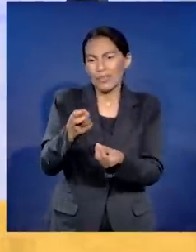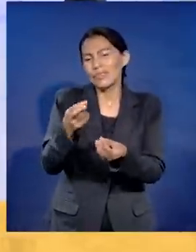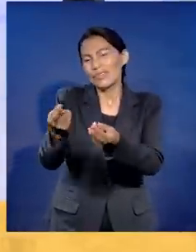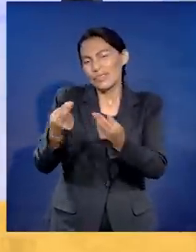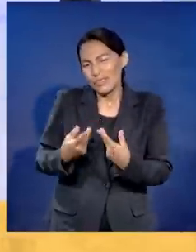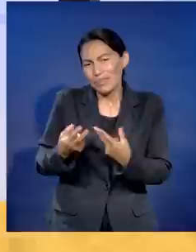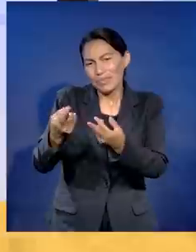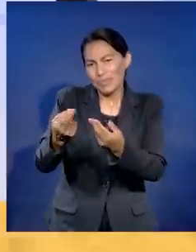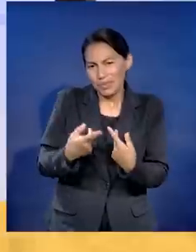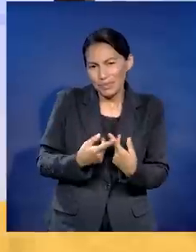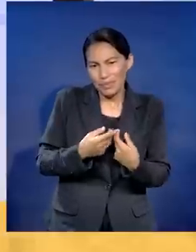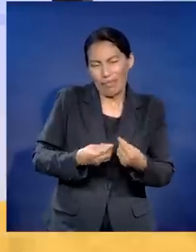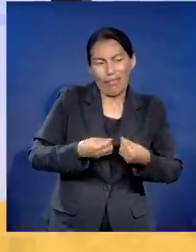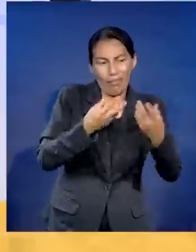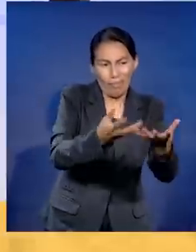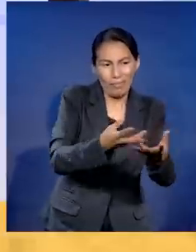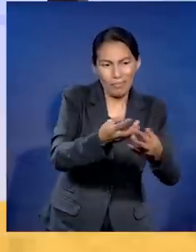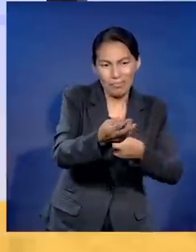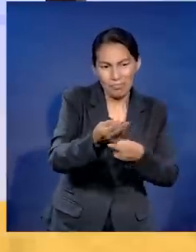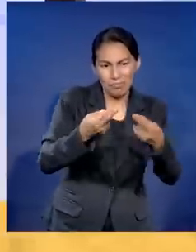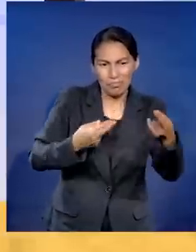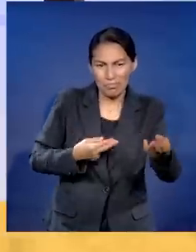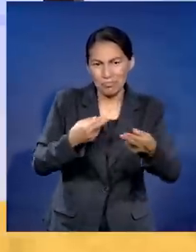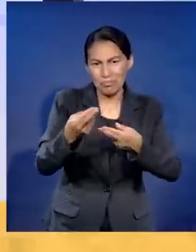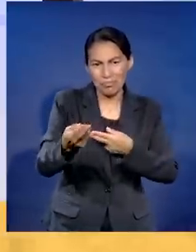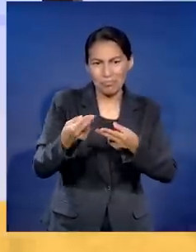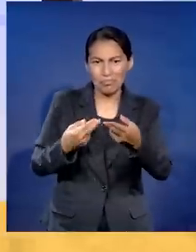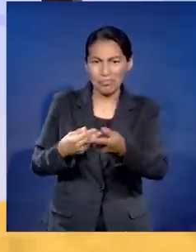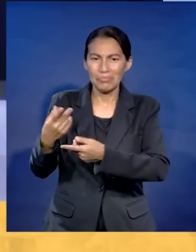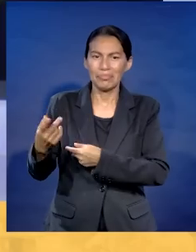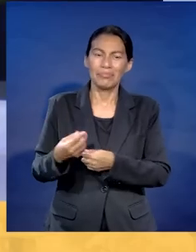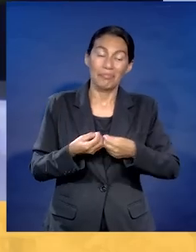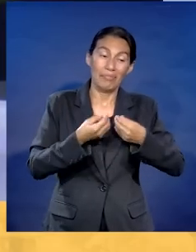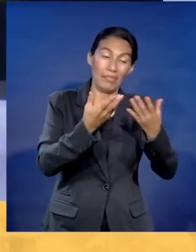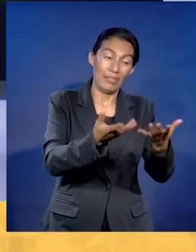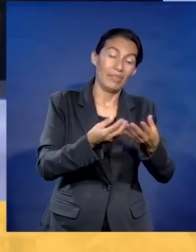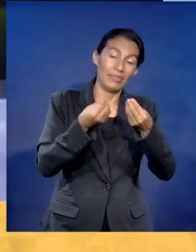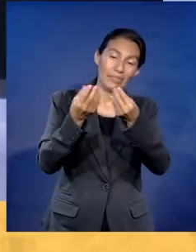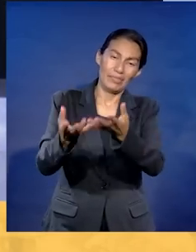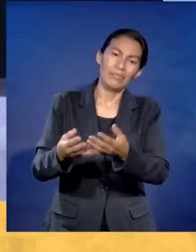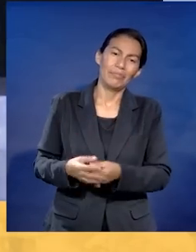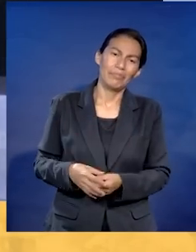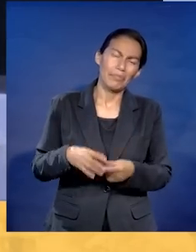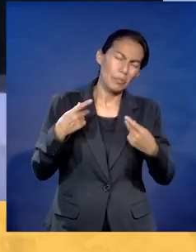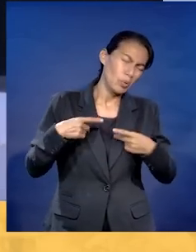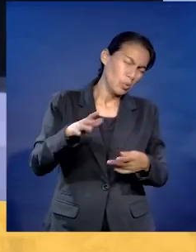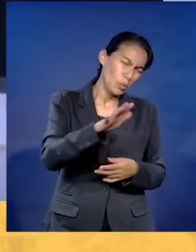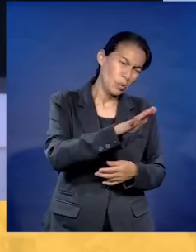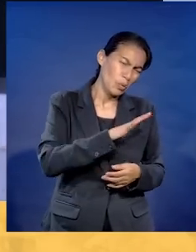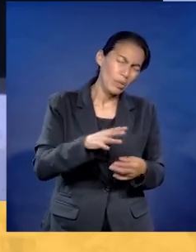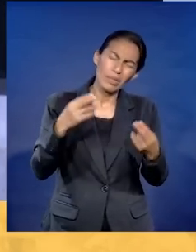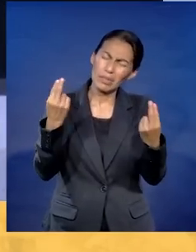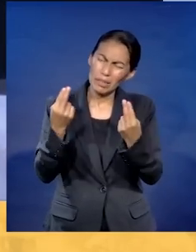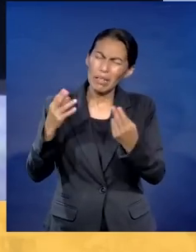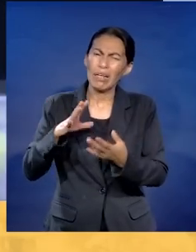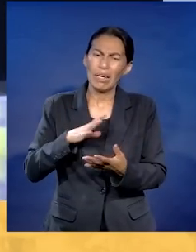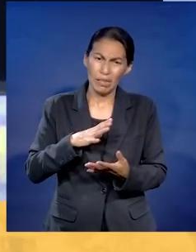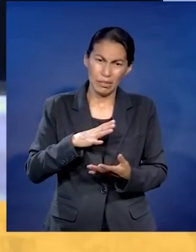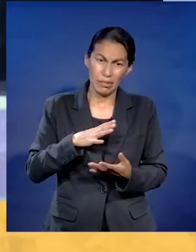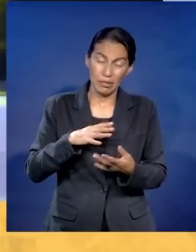los otros, estamos recibiendo al mismo tiempo lo que necesitamos. Y todas las personas tenemos